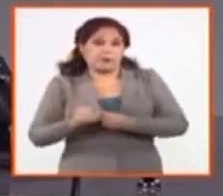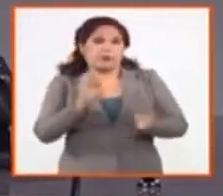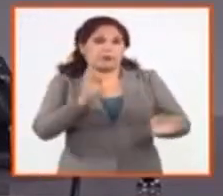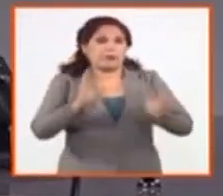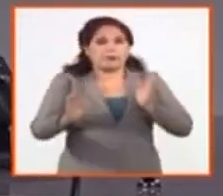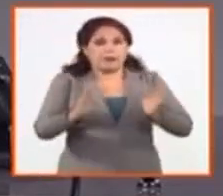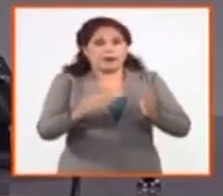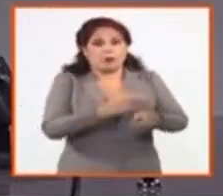largo de